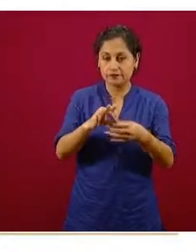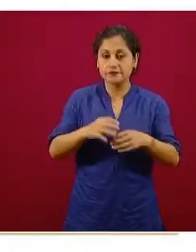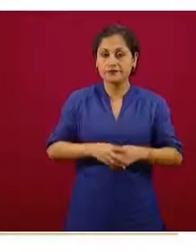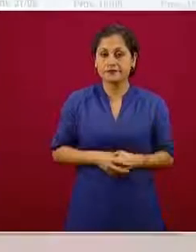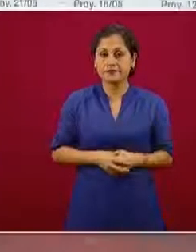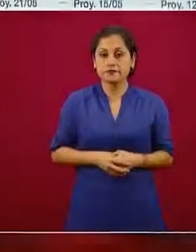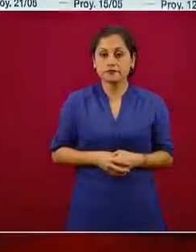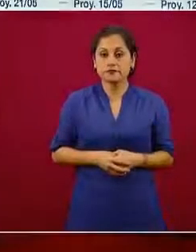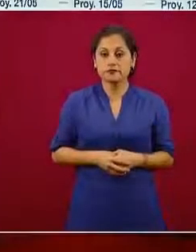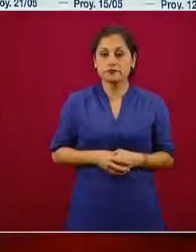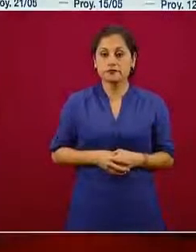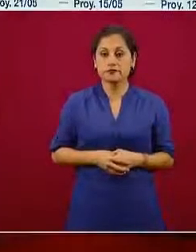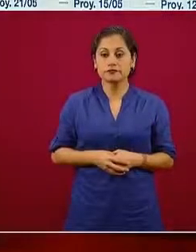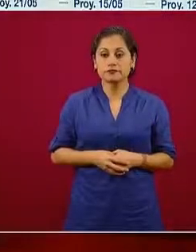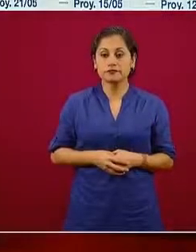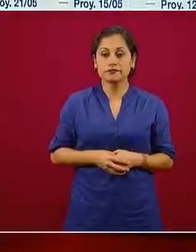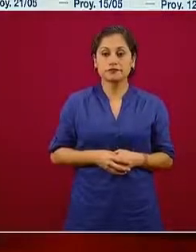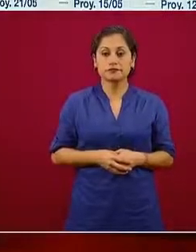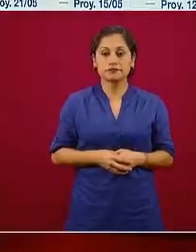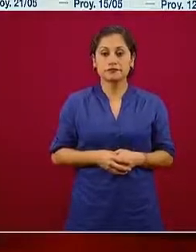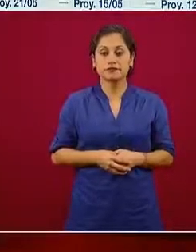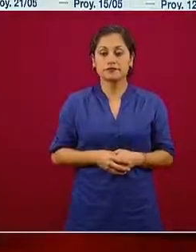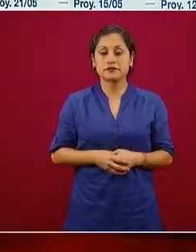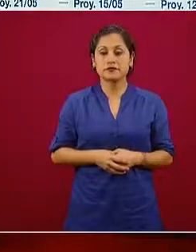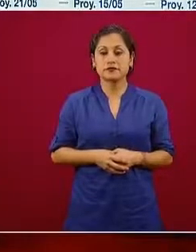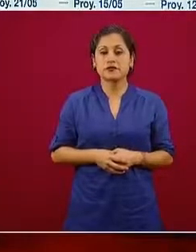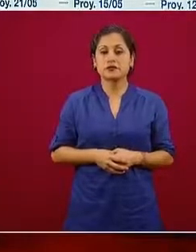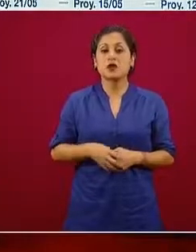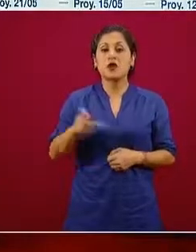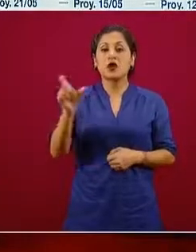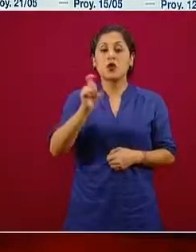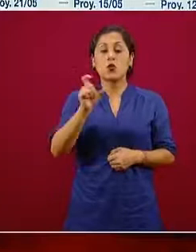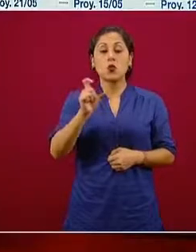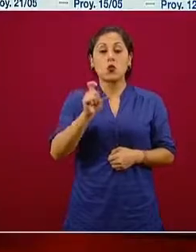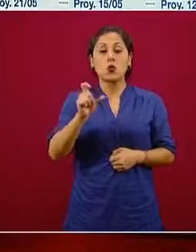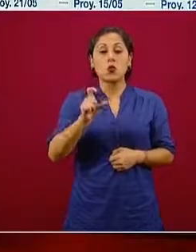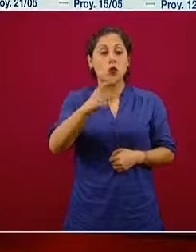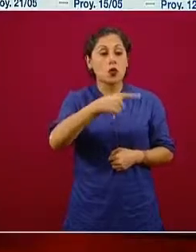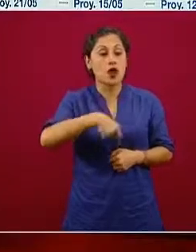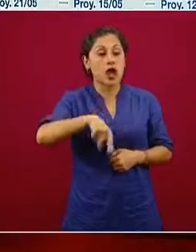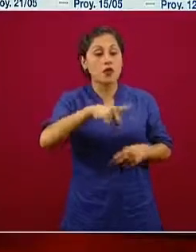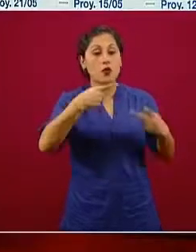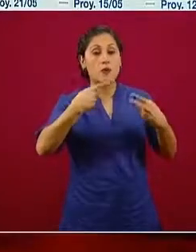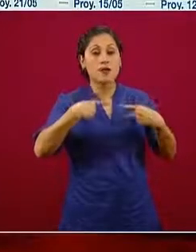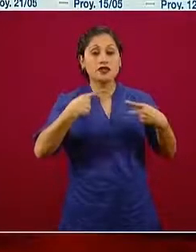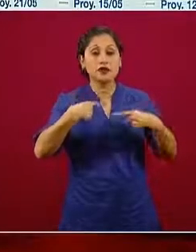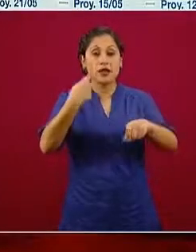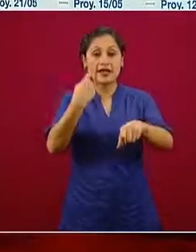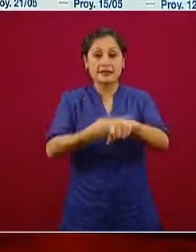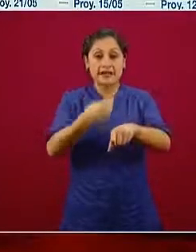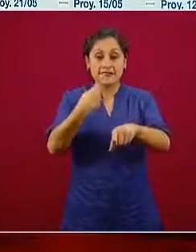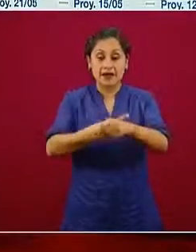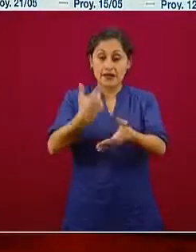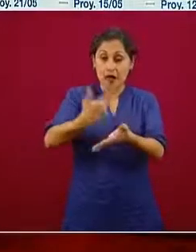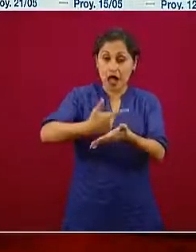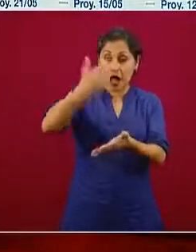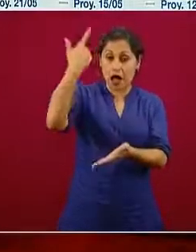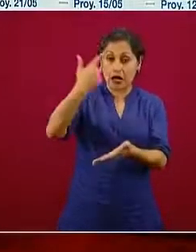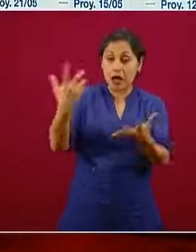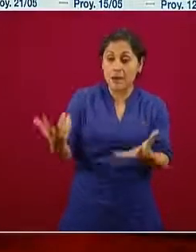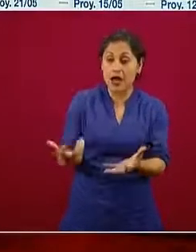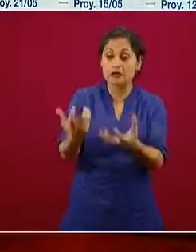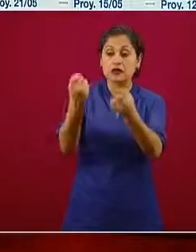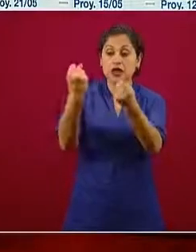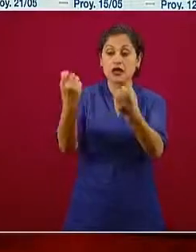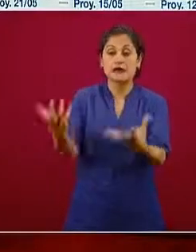más éxito se tiene en la atención de las personas en terapia intensiva, eso es algo positivo, porque la probabilidad